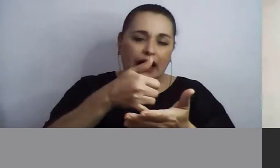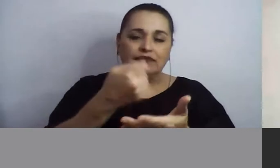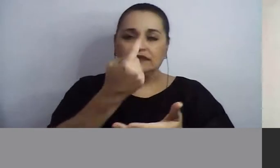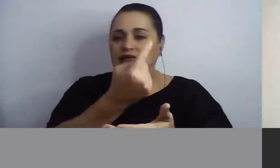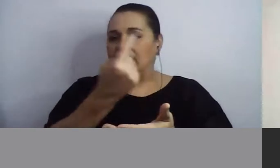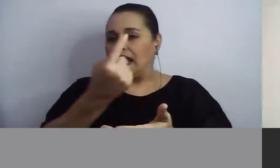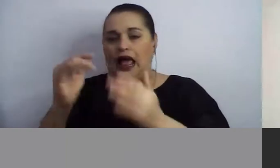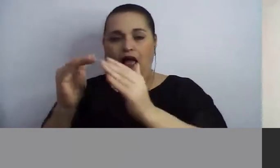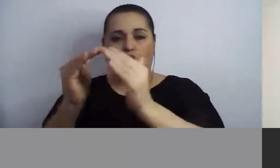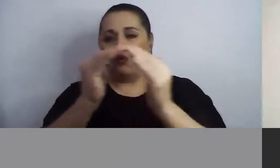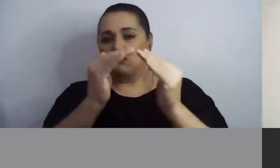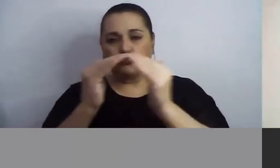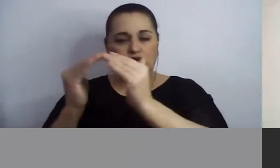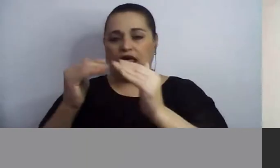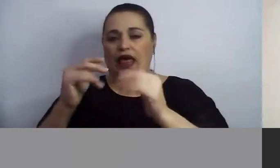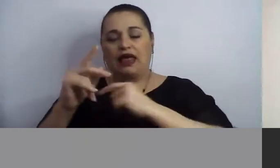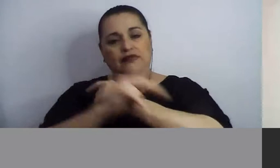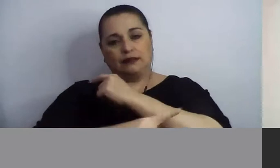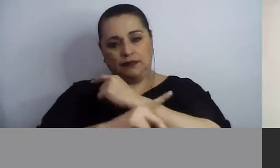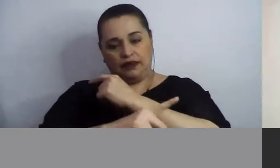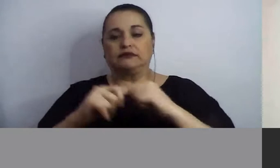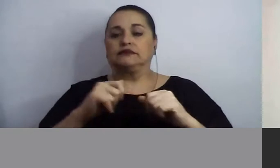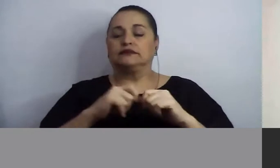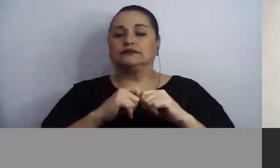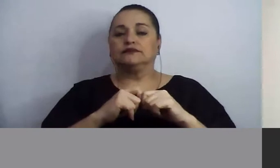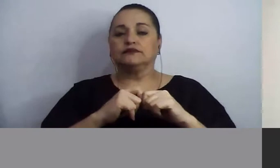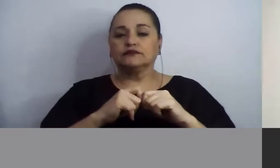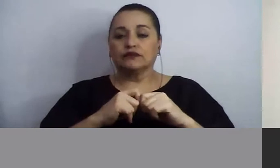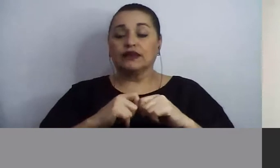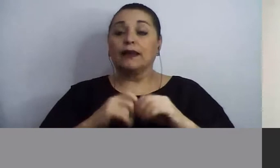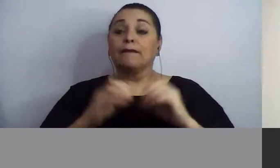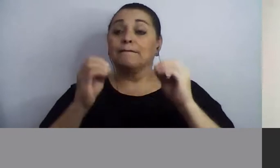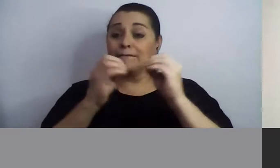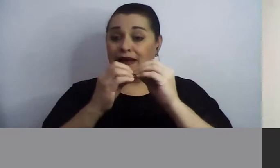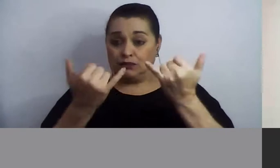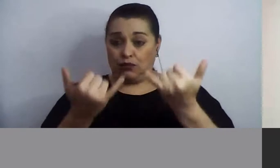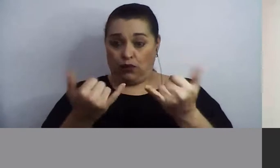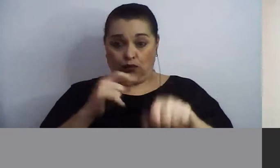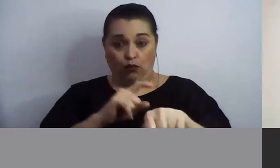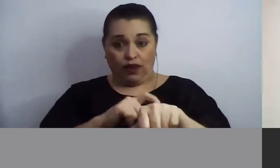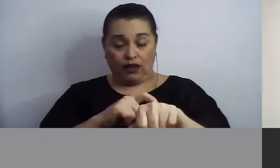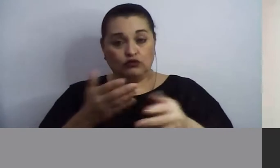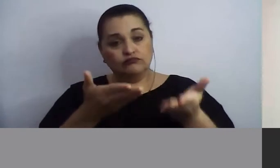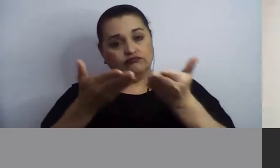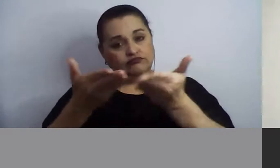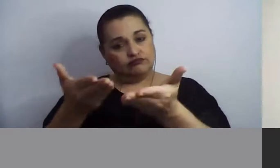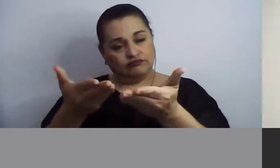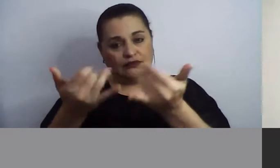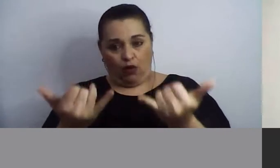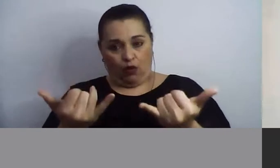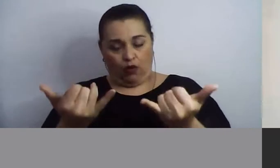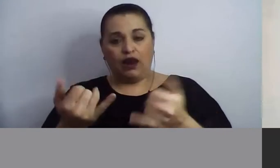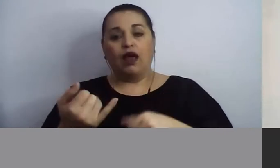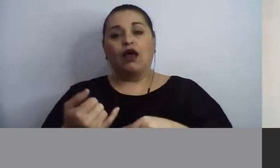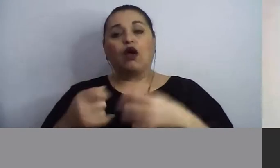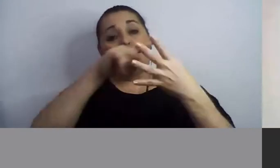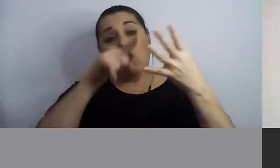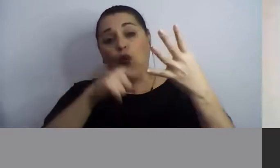una de las comunidades de nuestro país. Sin más por el momento, tenemos ahora cuatro